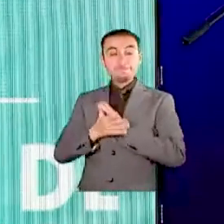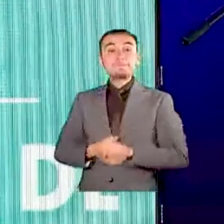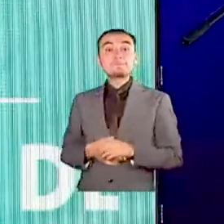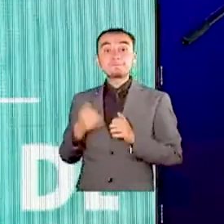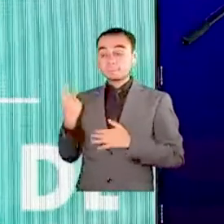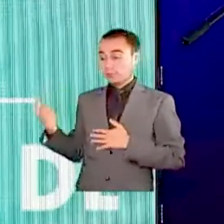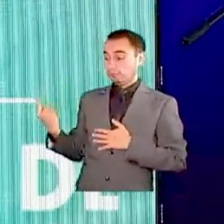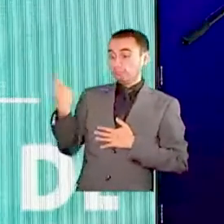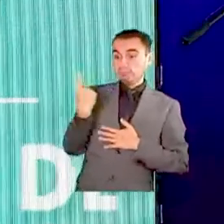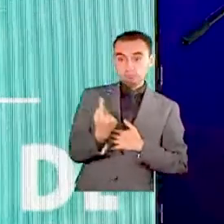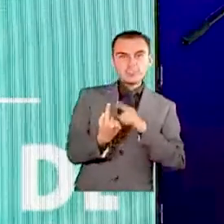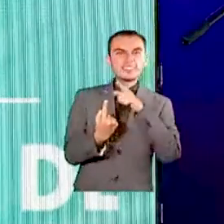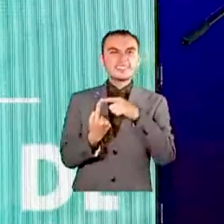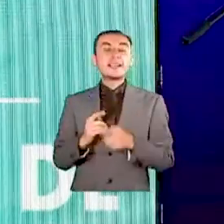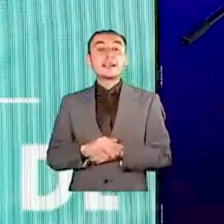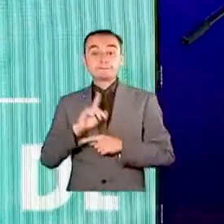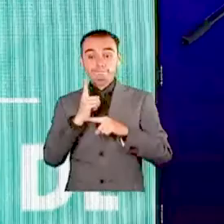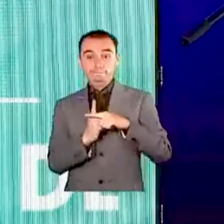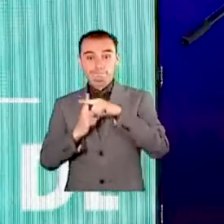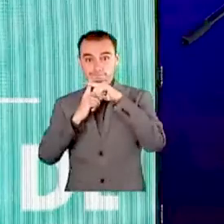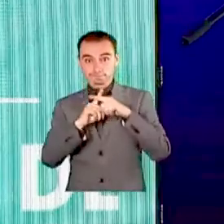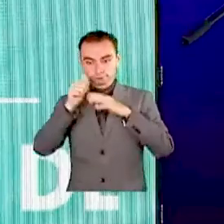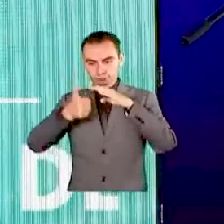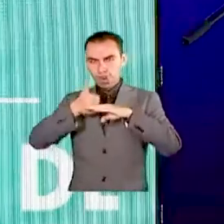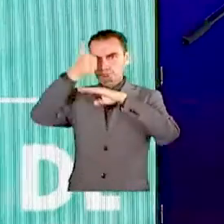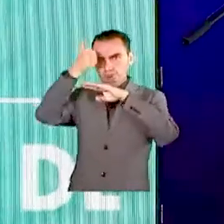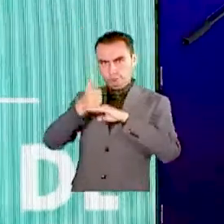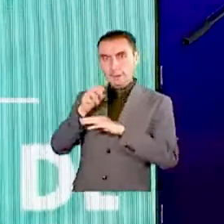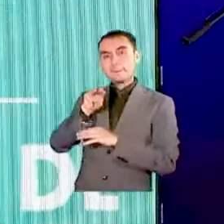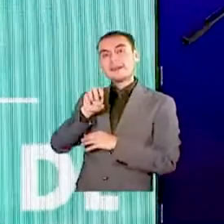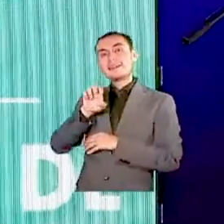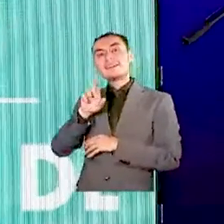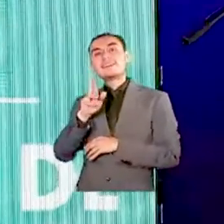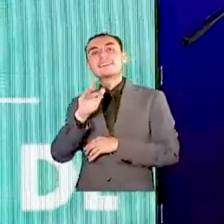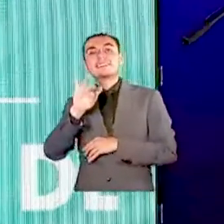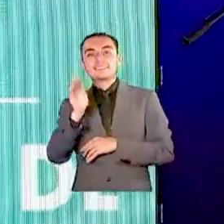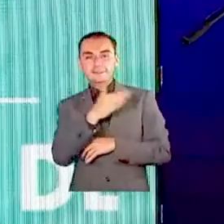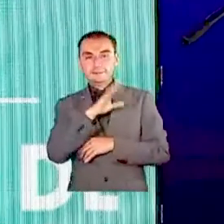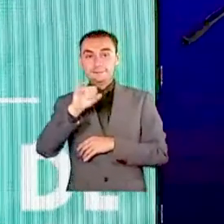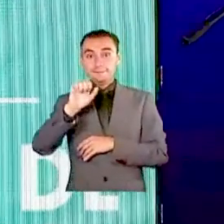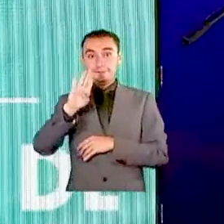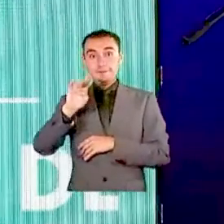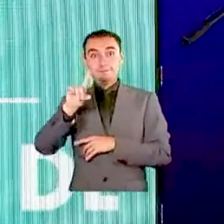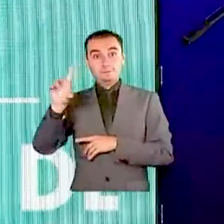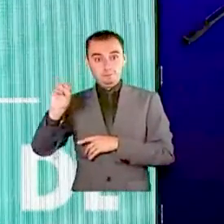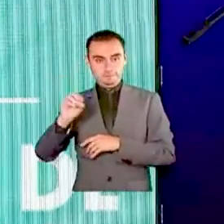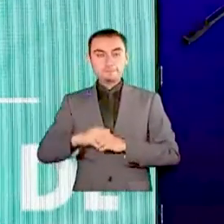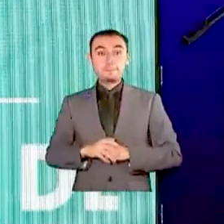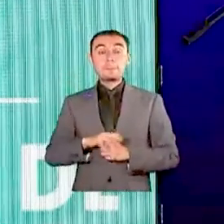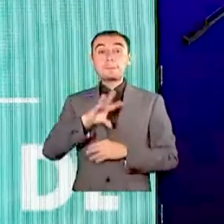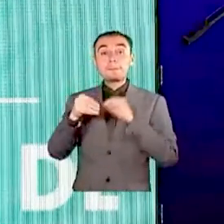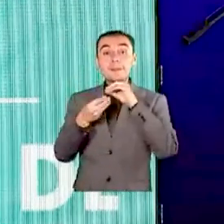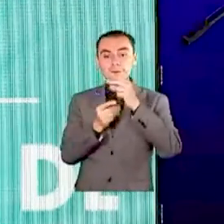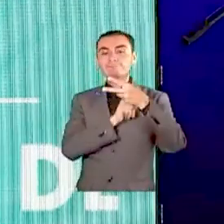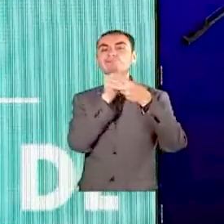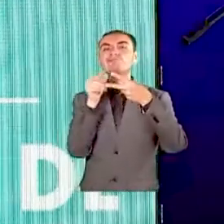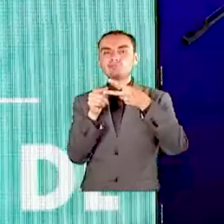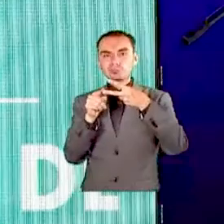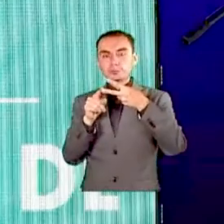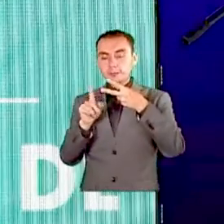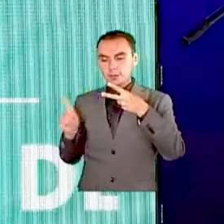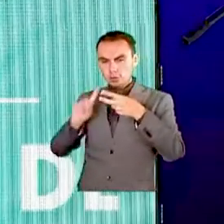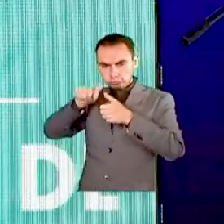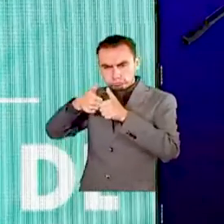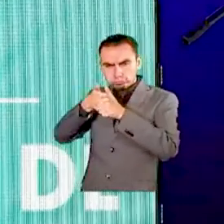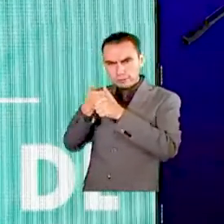nos acompañan la señora Procuradora General de la Nación, Margarita Cabello Blanco, y la delegada para el seguimiento al Acuerdo de